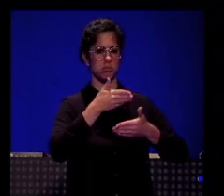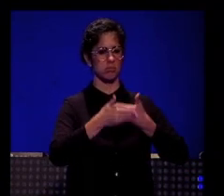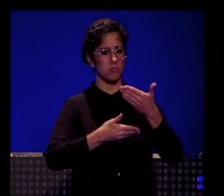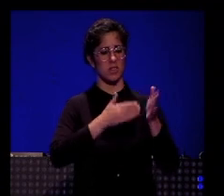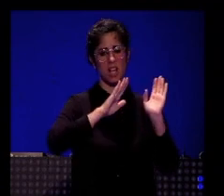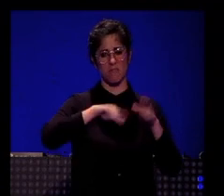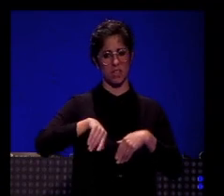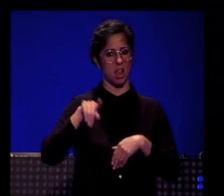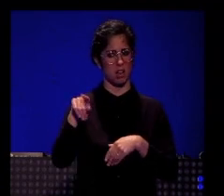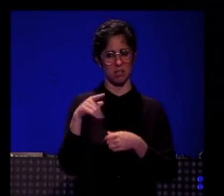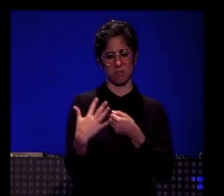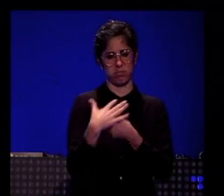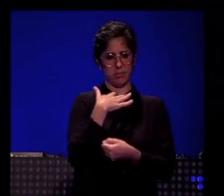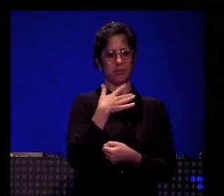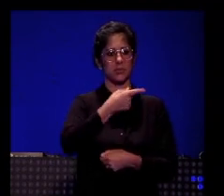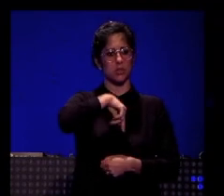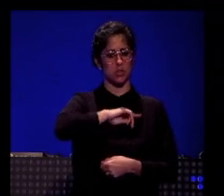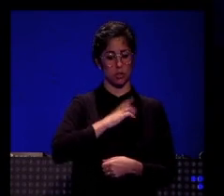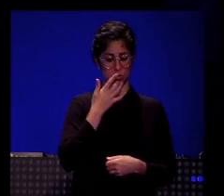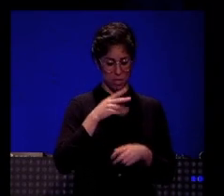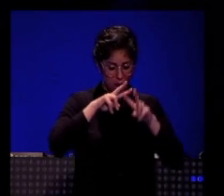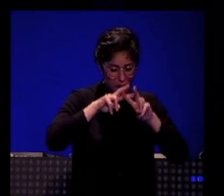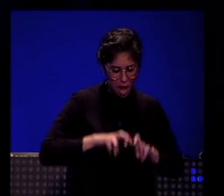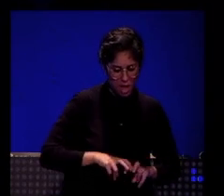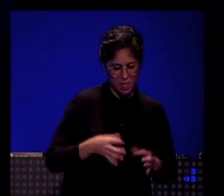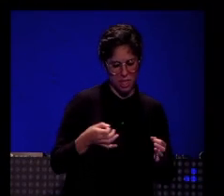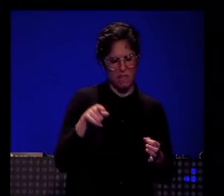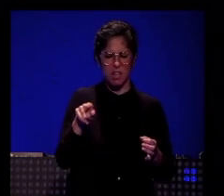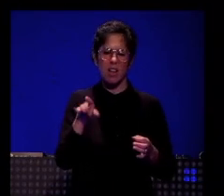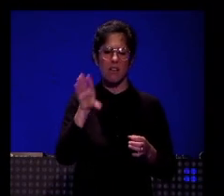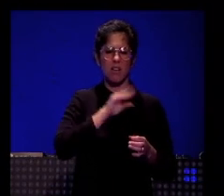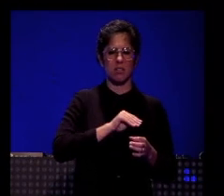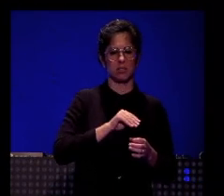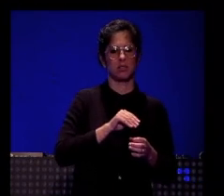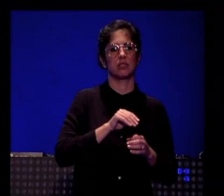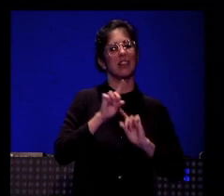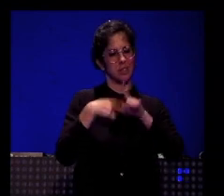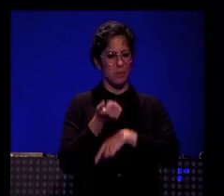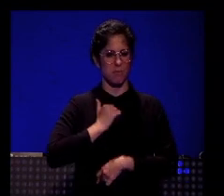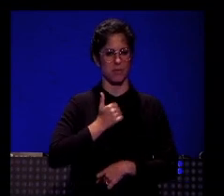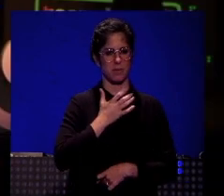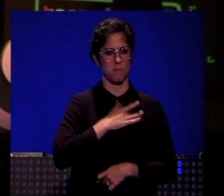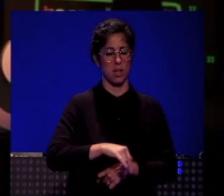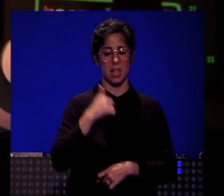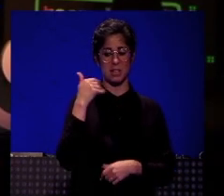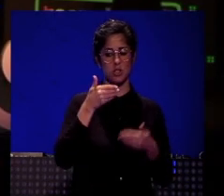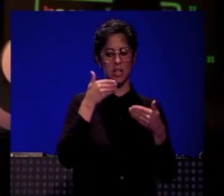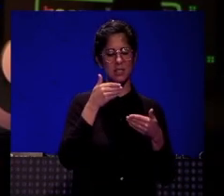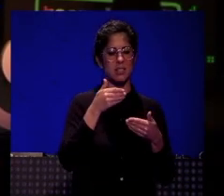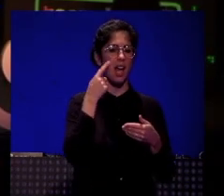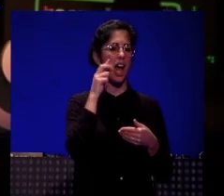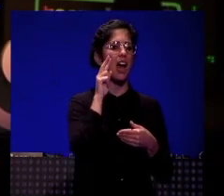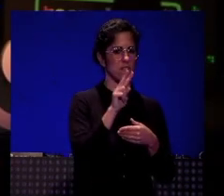como analista tenemos que entender cómo funcionan para poder aprovecharlo y esto decide qué publicaciones se ven y qué publicaciones no se deben